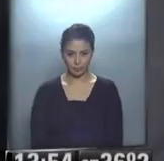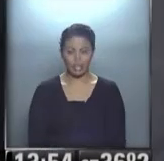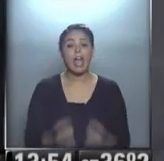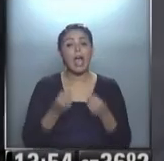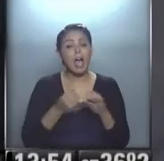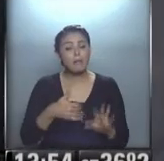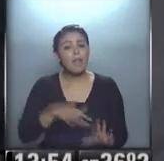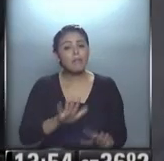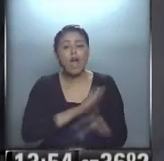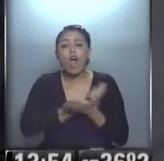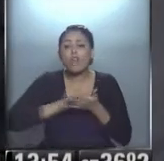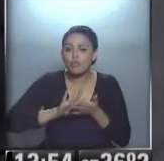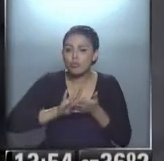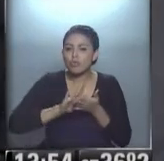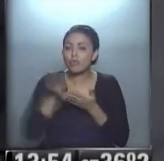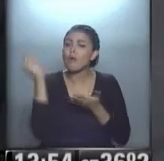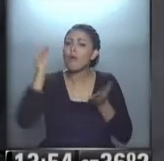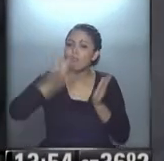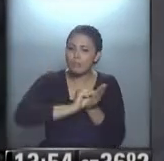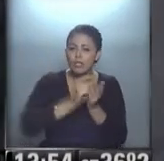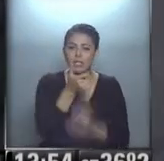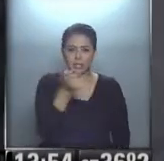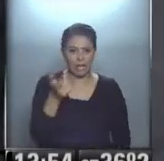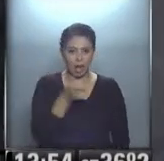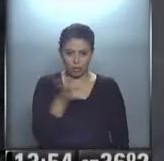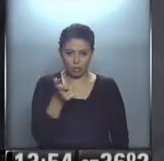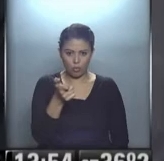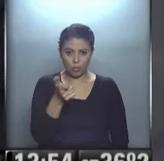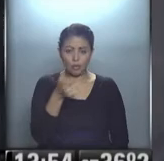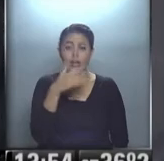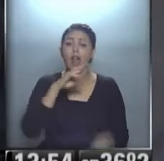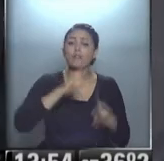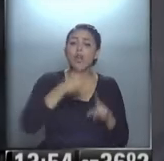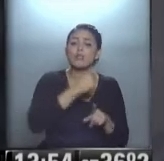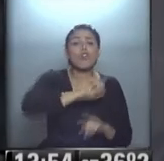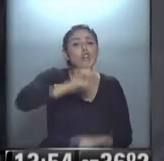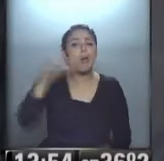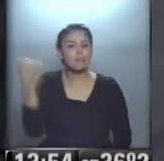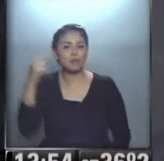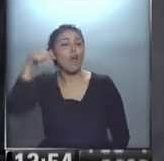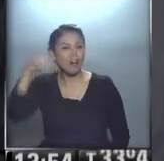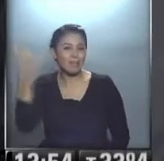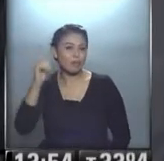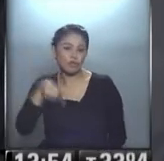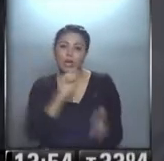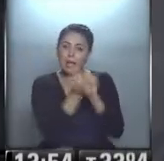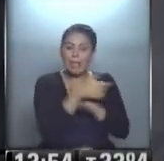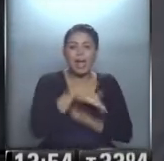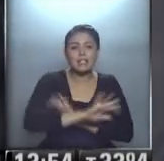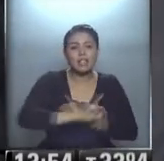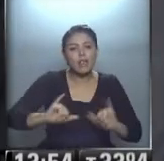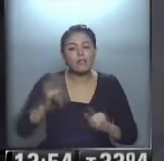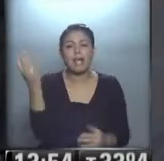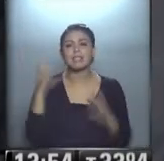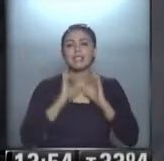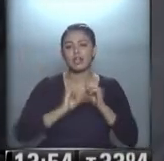Comenzará a aplicarse un nuevo esquema tarifario para celulares, fraccionando las llamadas en segundos y no en minutos, como sucede hasta ahora, así lo anunciaba el secretario